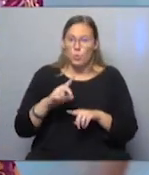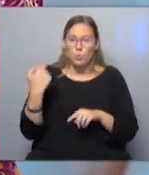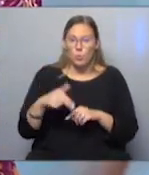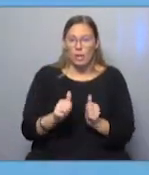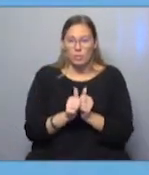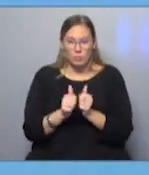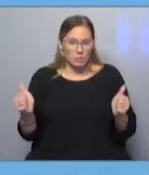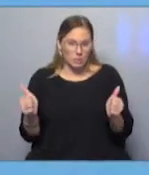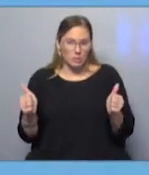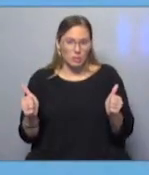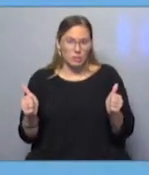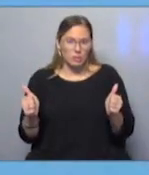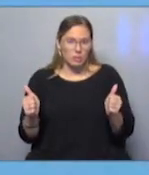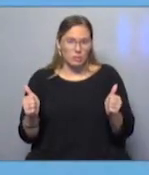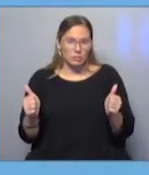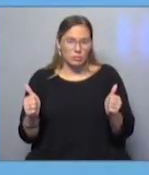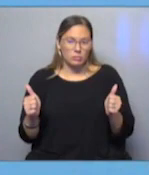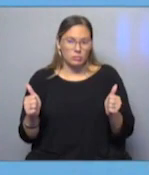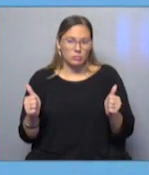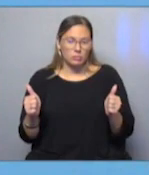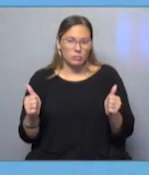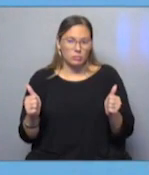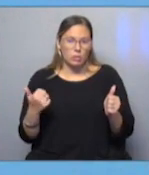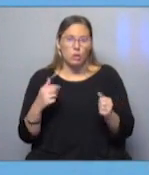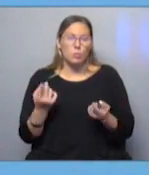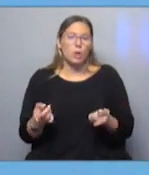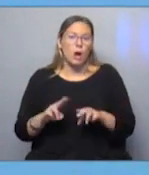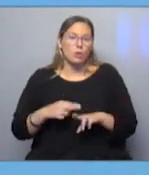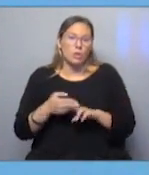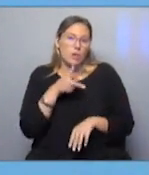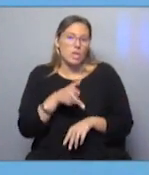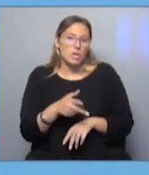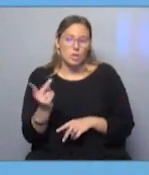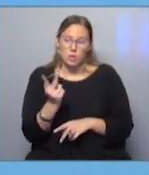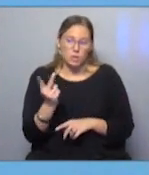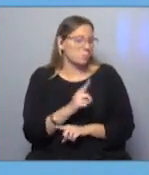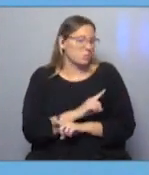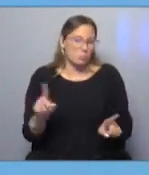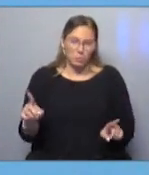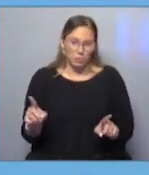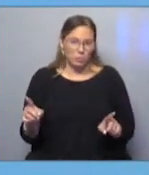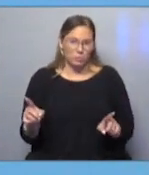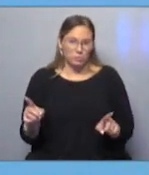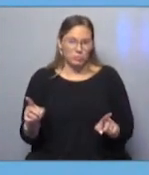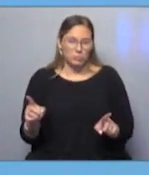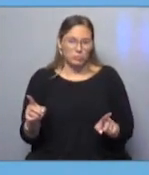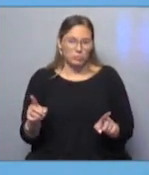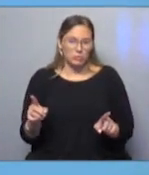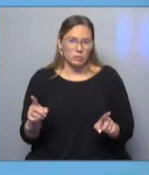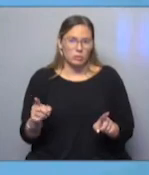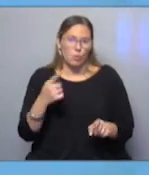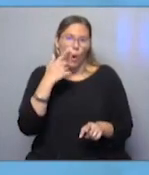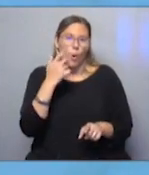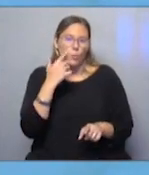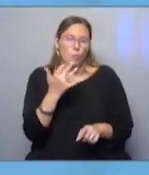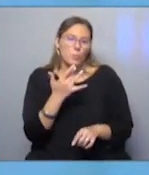nunca me dijo garcía nunca volvimos a tener hijos ninguno de los dos si la verdad que fue un hombre